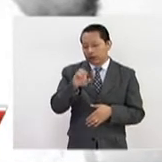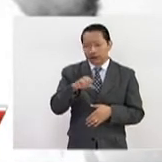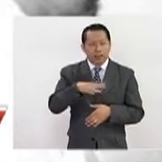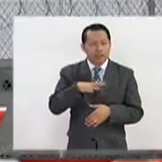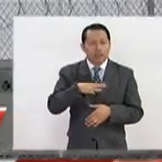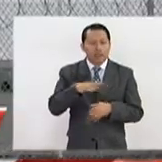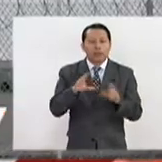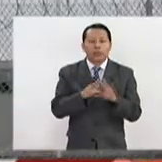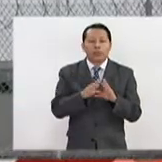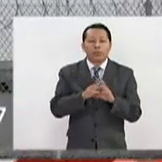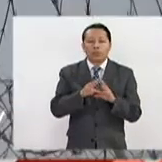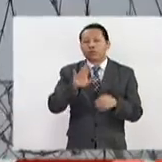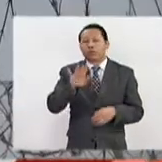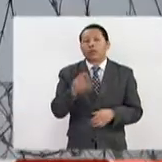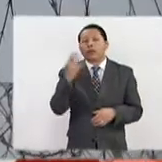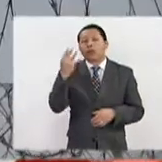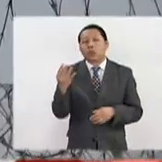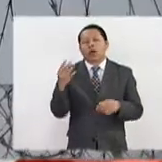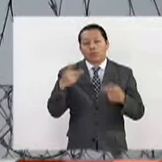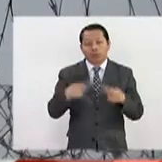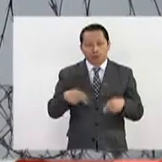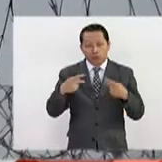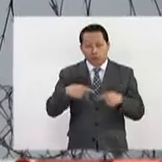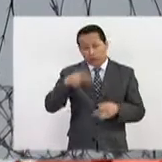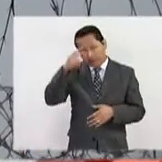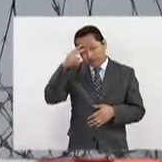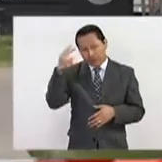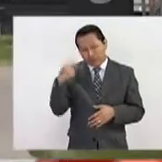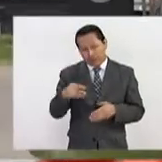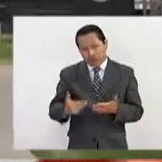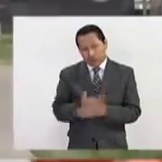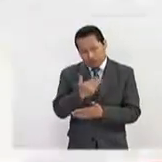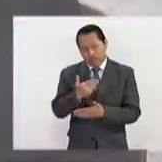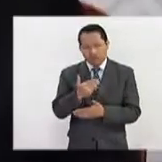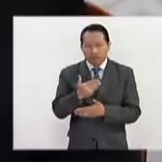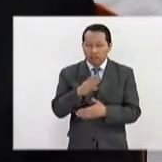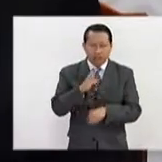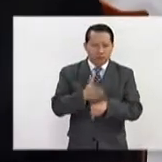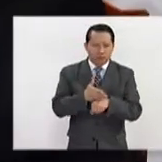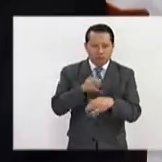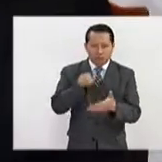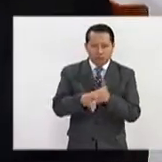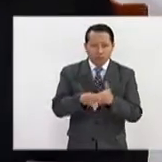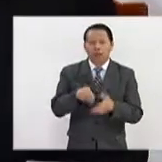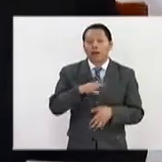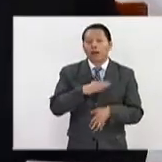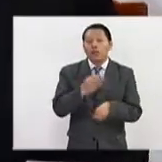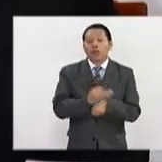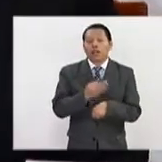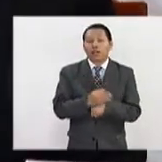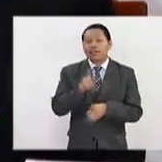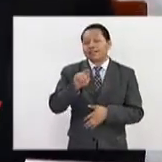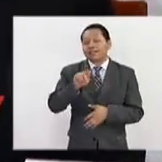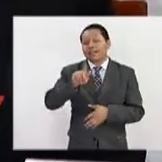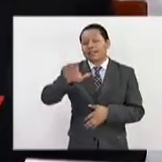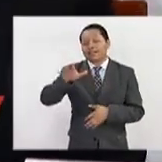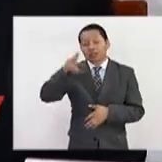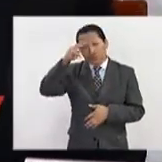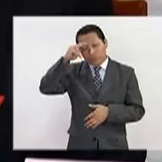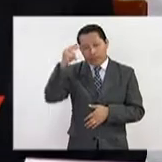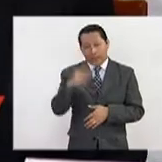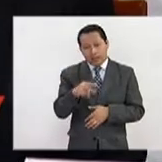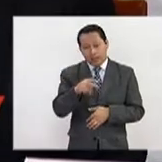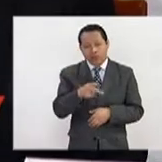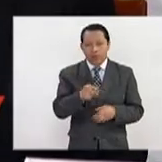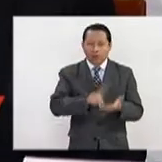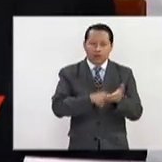Exteriores, existen 54 mexicanos sentenciados a muerte. Actualmente tenemos 75 mexicanos en